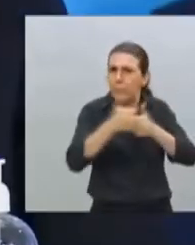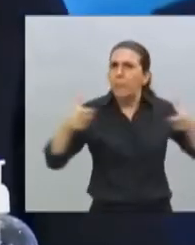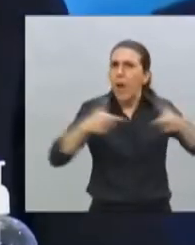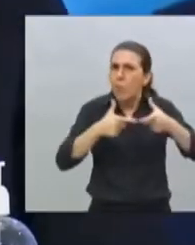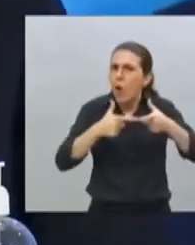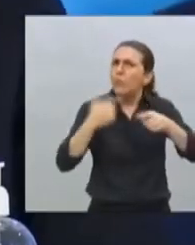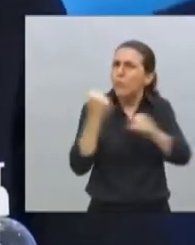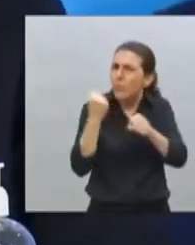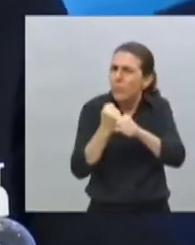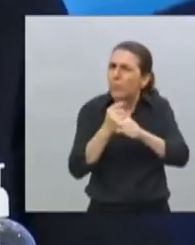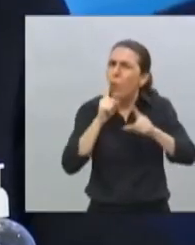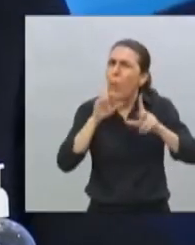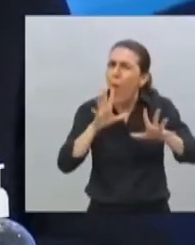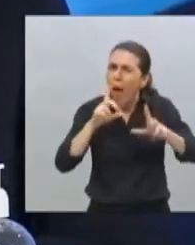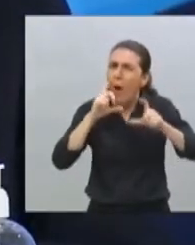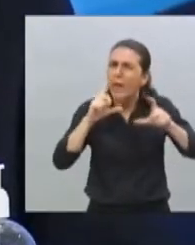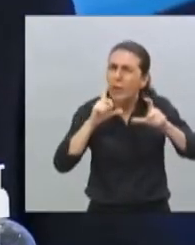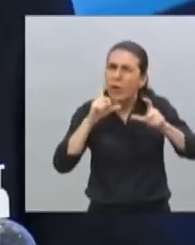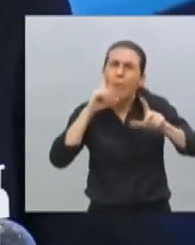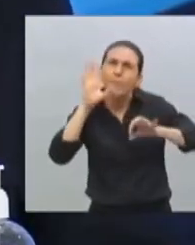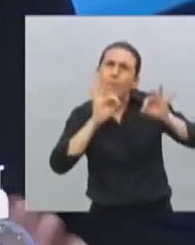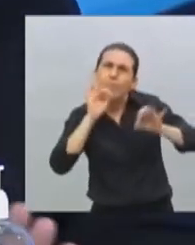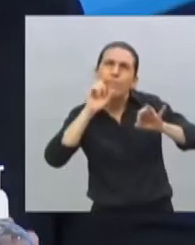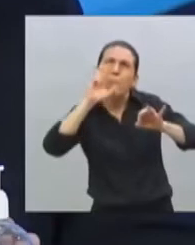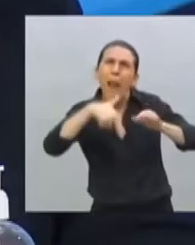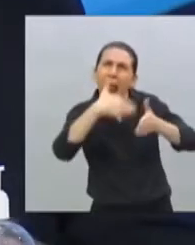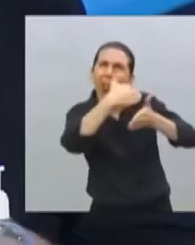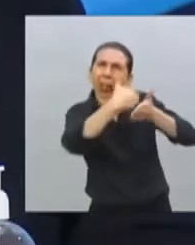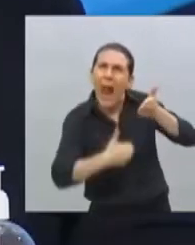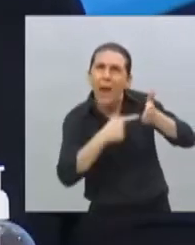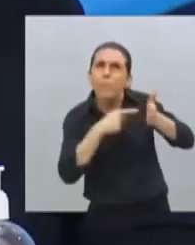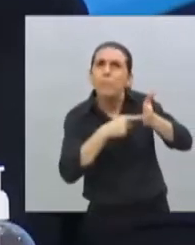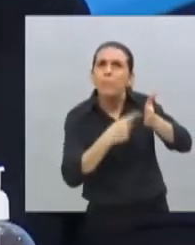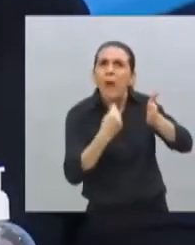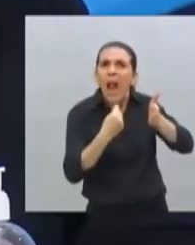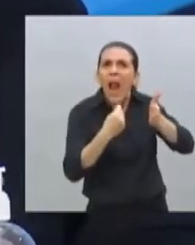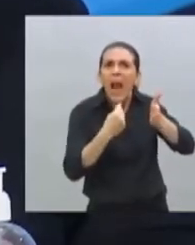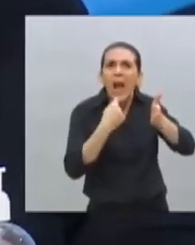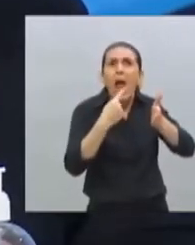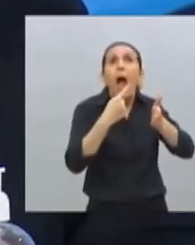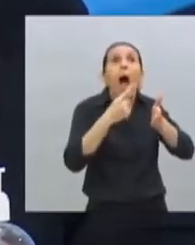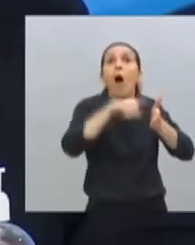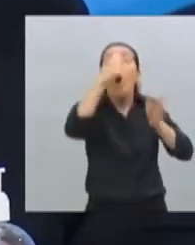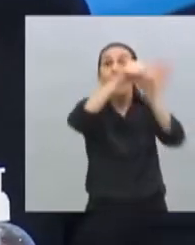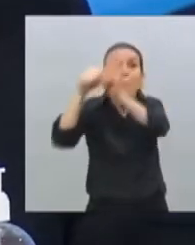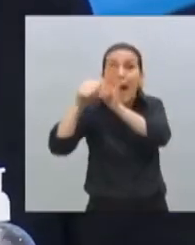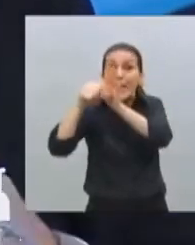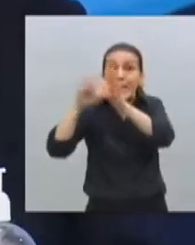nosotros estamos pegaditos a Río Negro, digamos, sí, a 5 kilómetros, Cipolletti, sí, hay transmisión